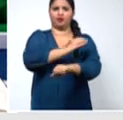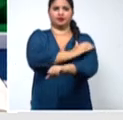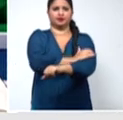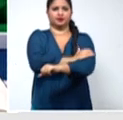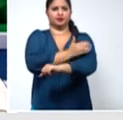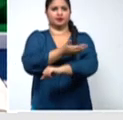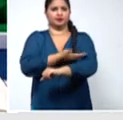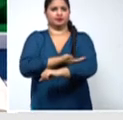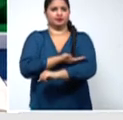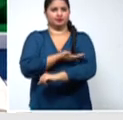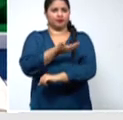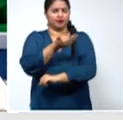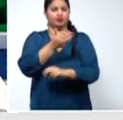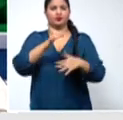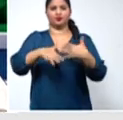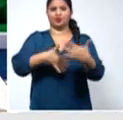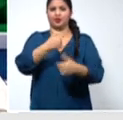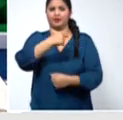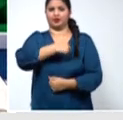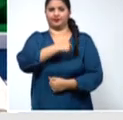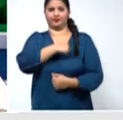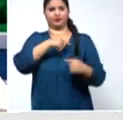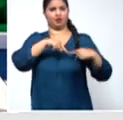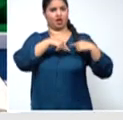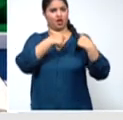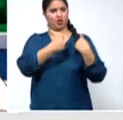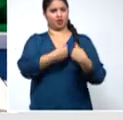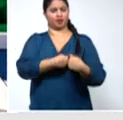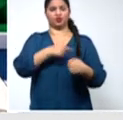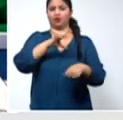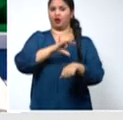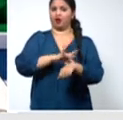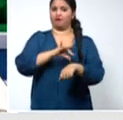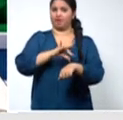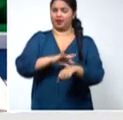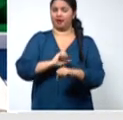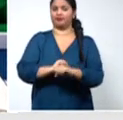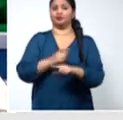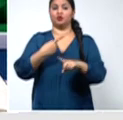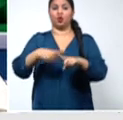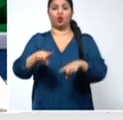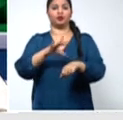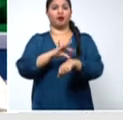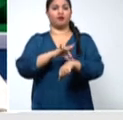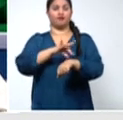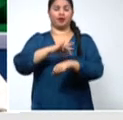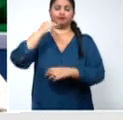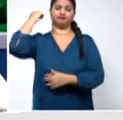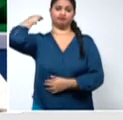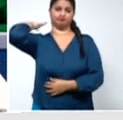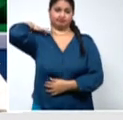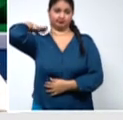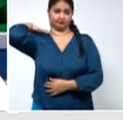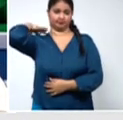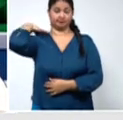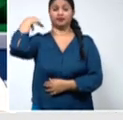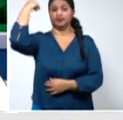isquémica, una enfermedad pulmonar obstructiva crónica que, como ya nuestra población ha aprendido,